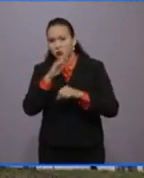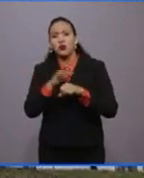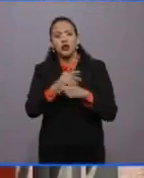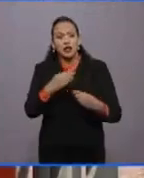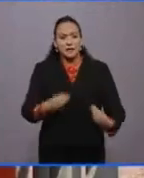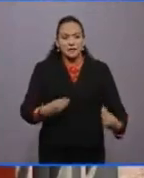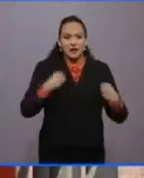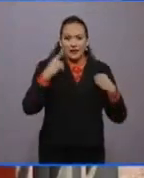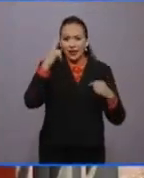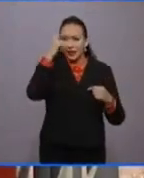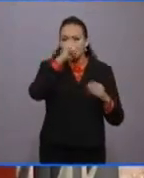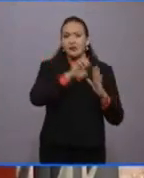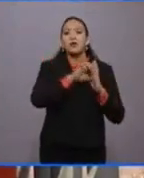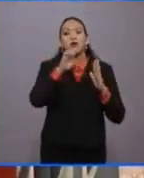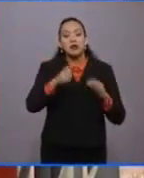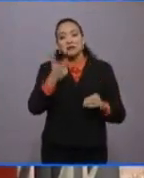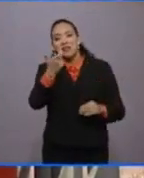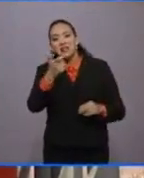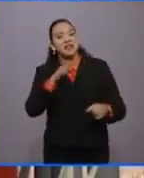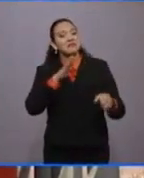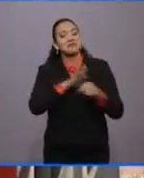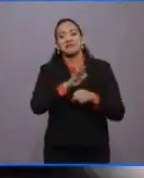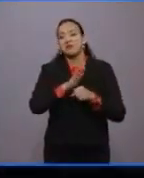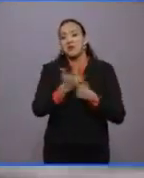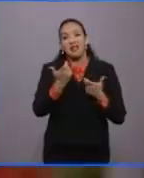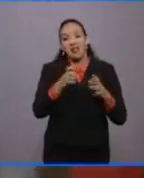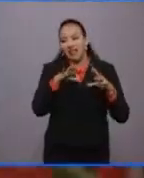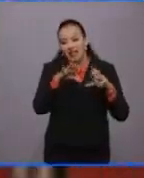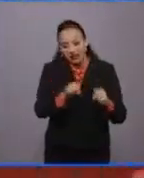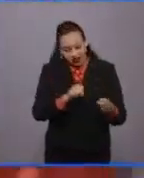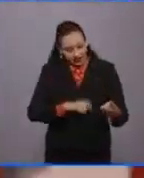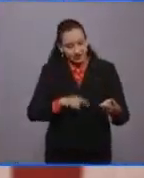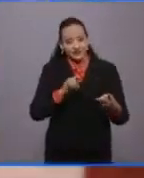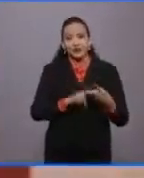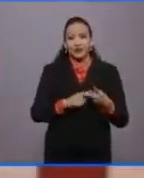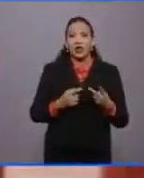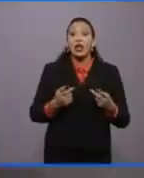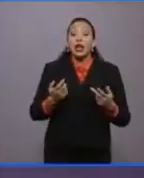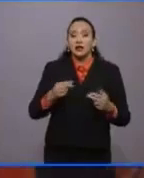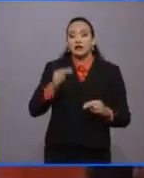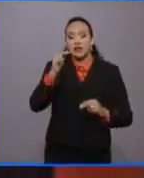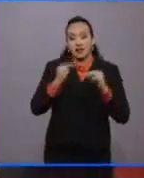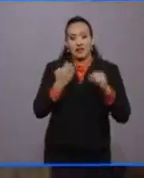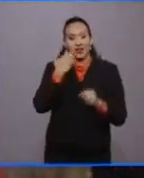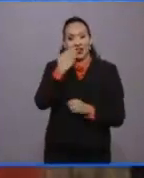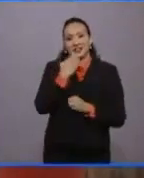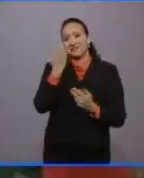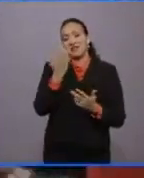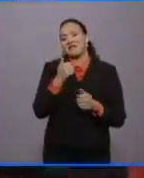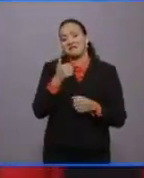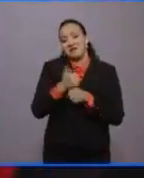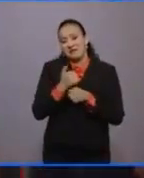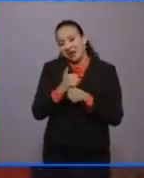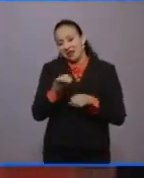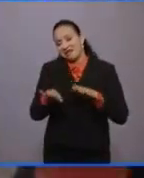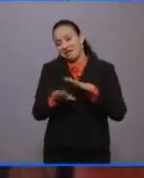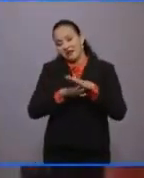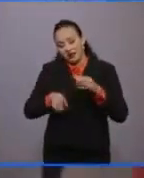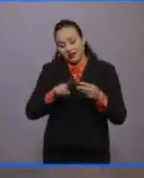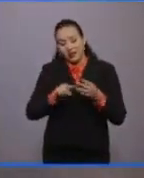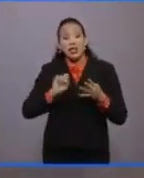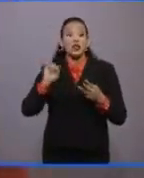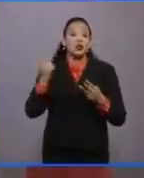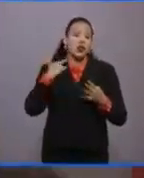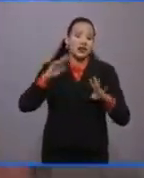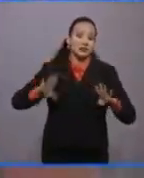de vida, tales como escasos recursos económicos, baja instrucción escolar y el contexto de violencia por parte de su